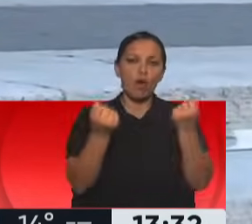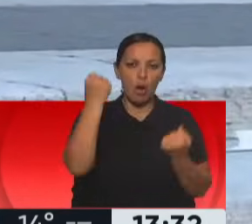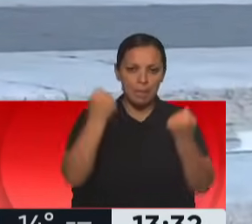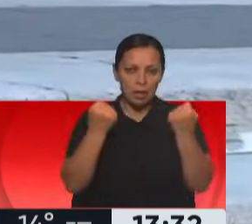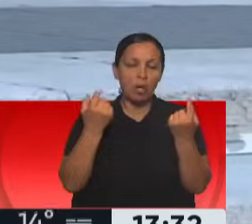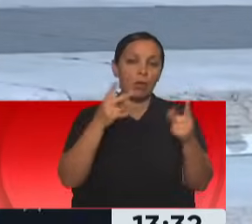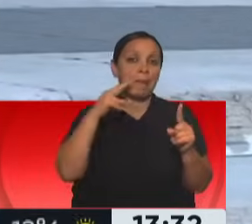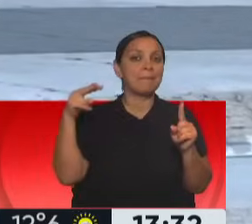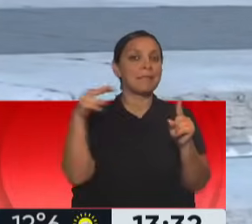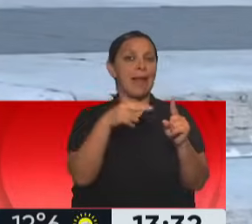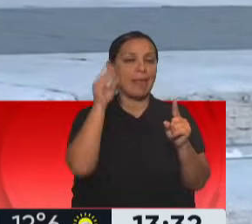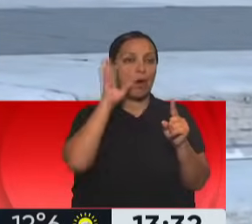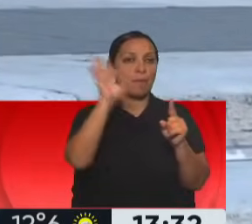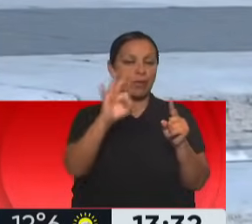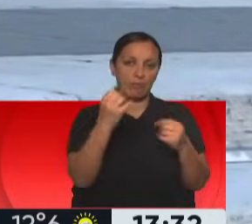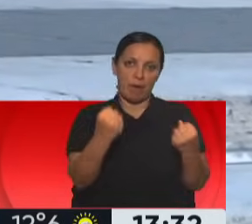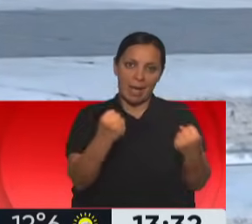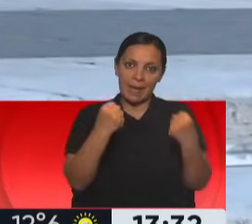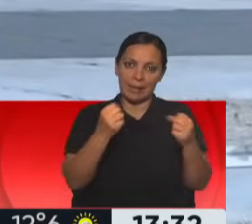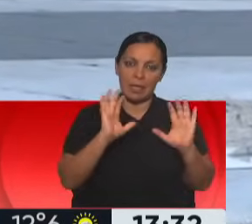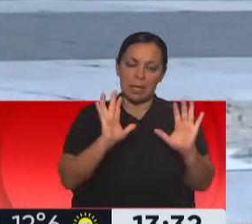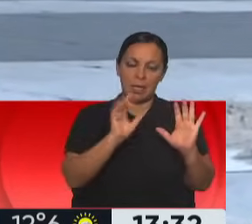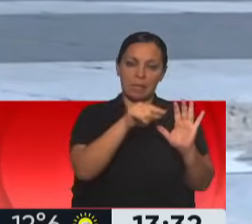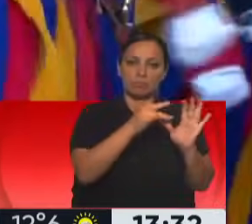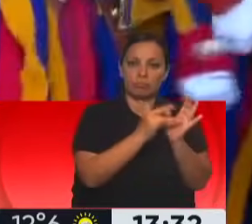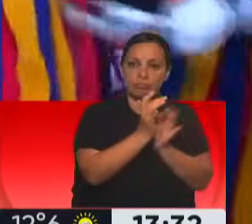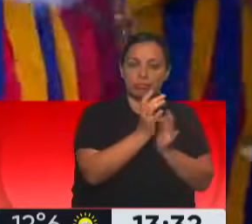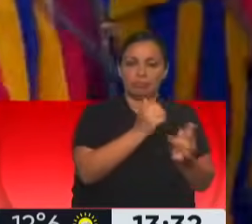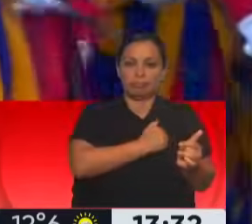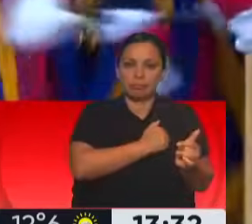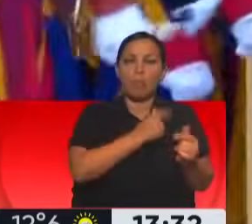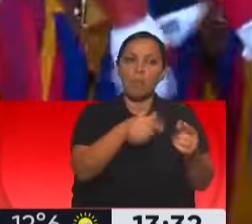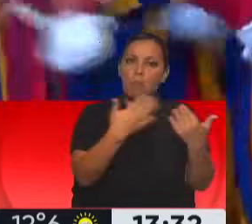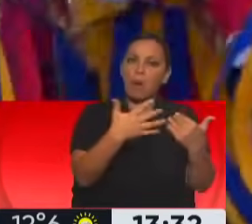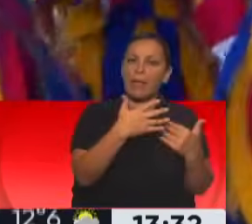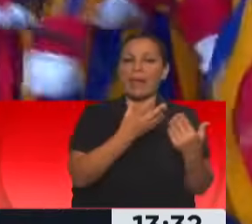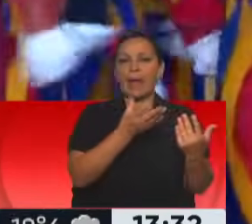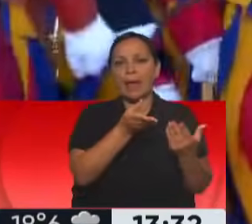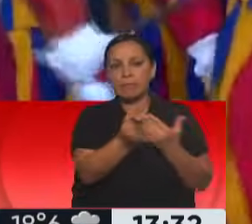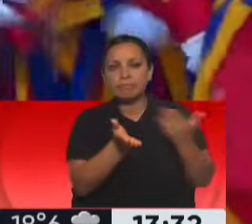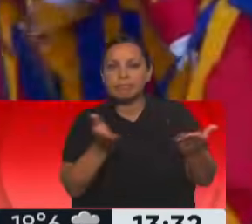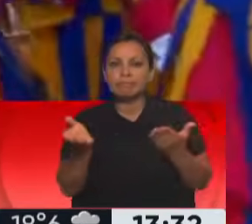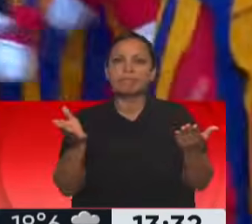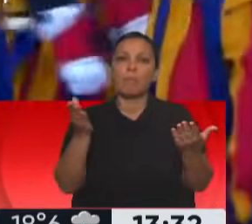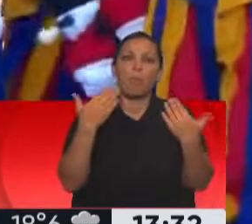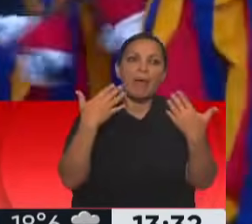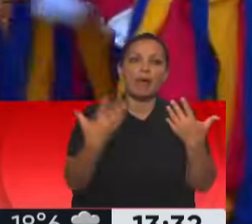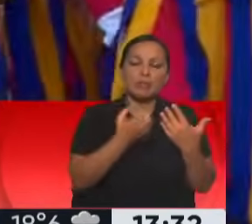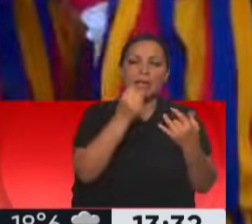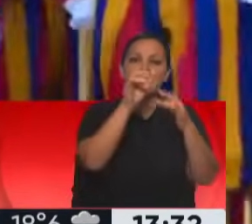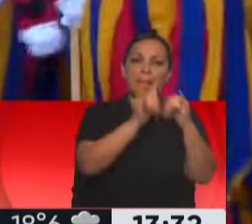una mirada y una opinión que no trasciende, tiene la capacidad de interceder, de ayudar a lograr la paz,